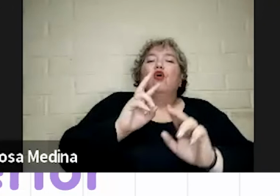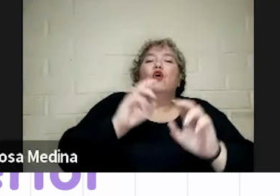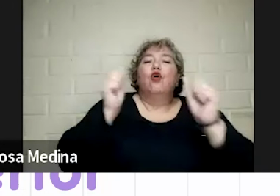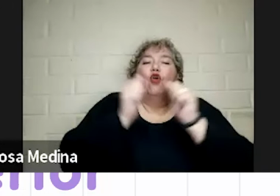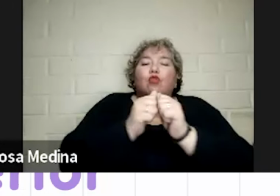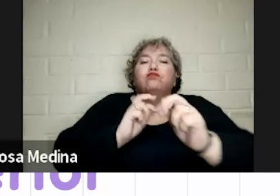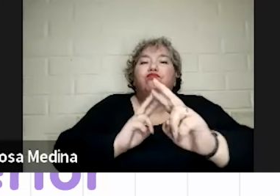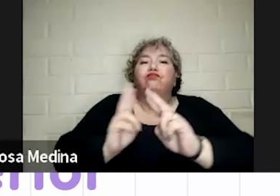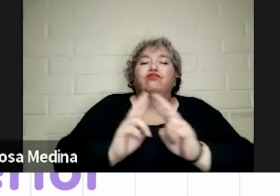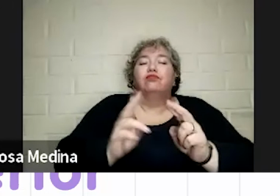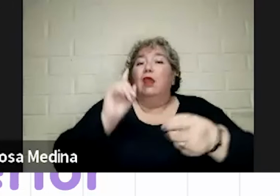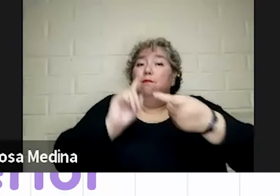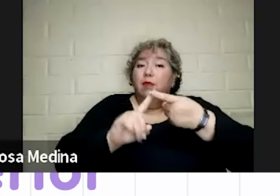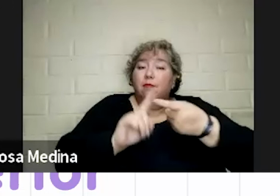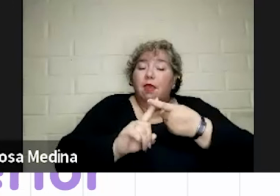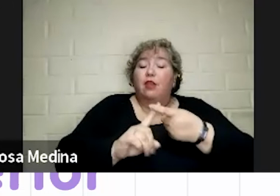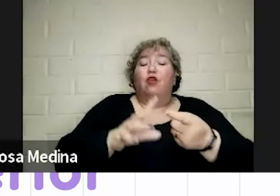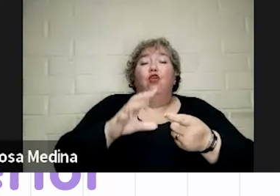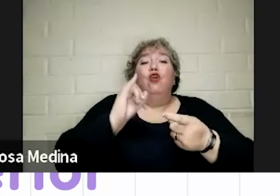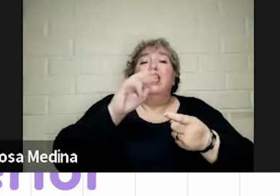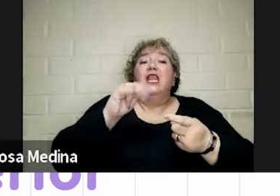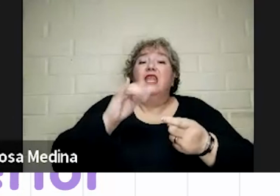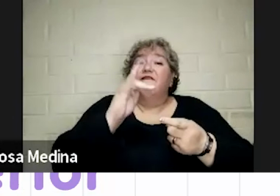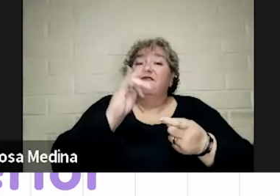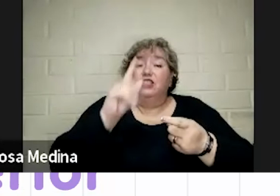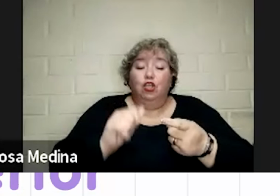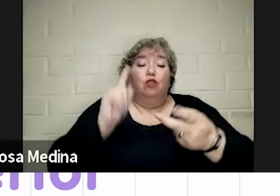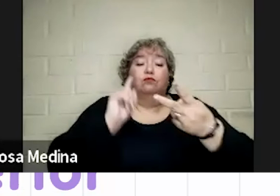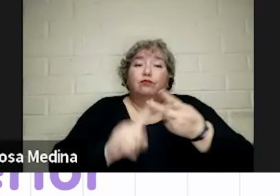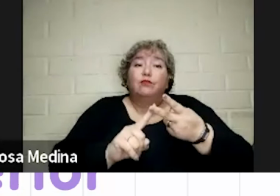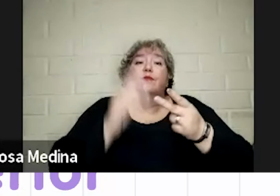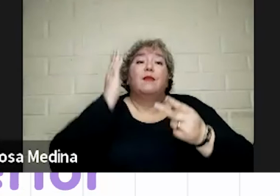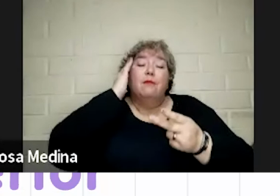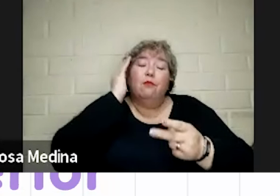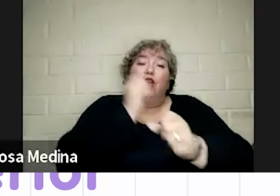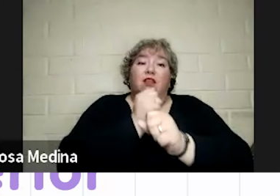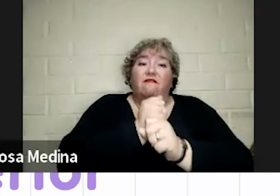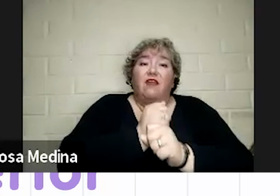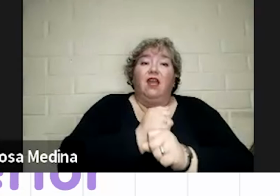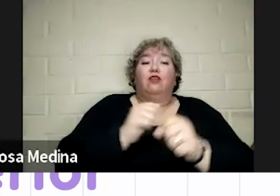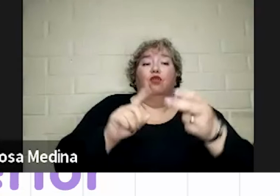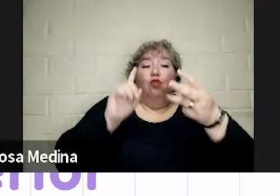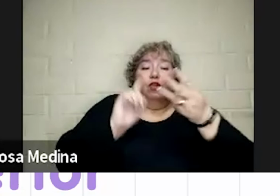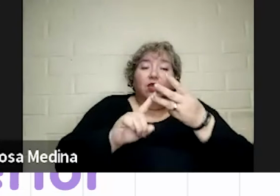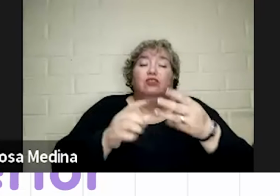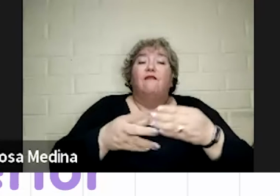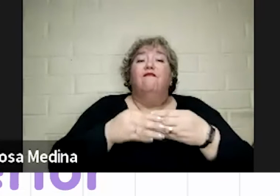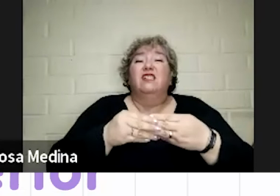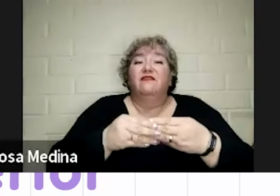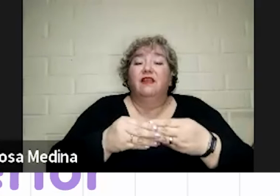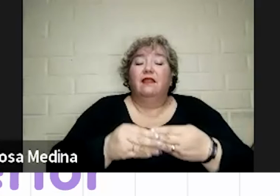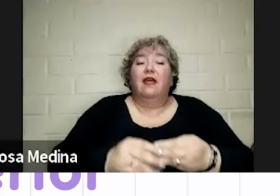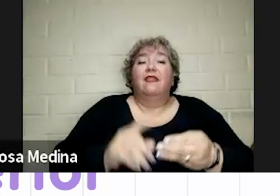primero la inhibición, luego la memoria de trabajo, y sobre la memoria de trabajo y la inhibición la flexibilidad, y son a su vez